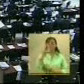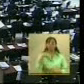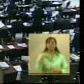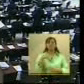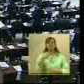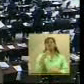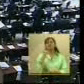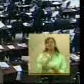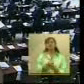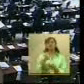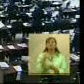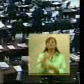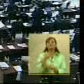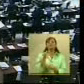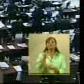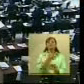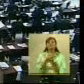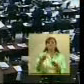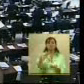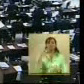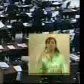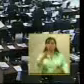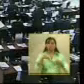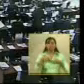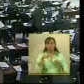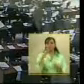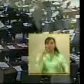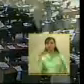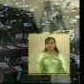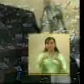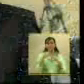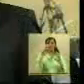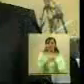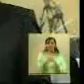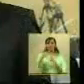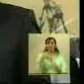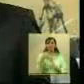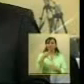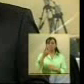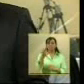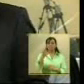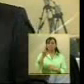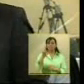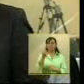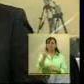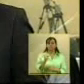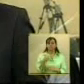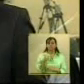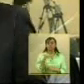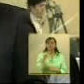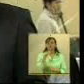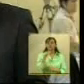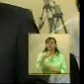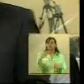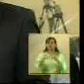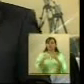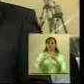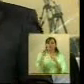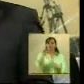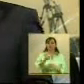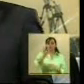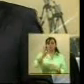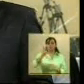de las investigaciones correspondientes, se reconocían las denuncias del general Vargas, y en consecuencia de aquello, el Congreso Nacional de